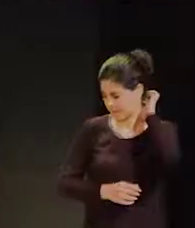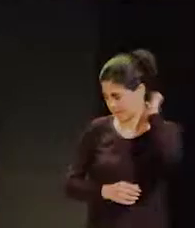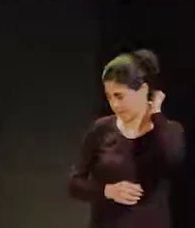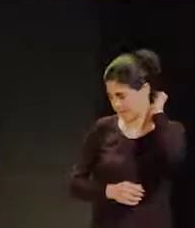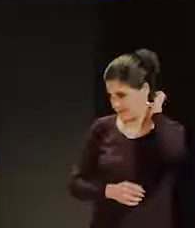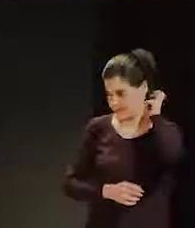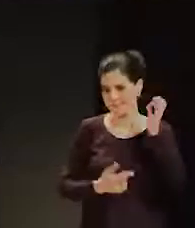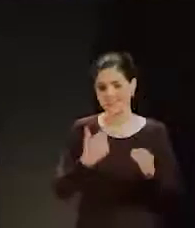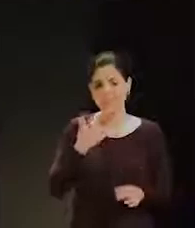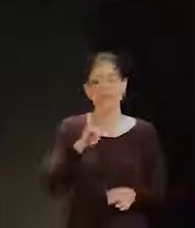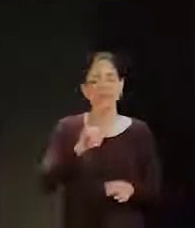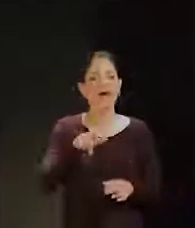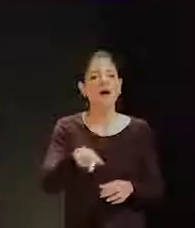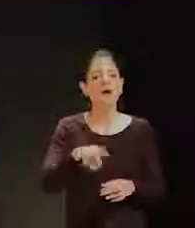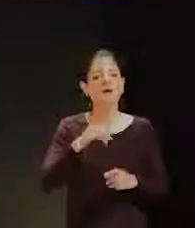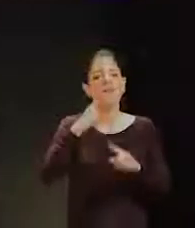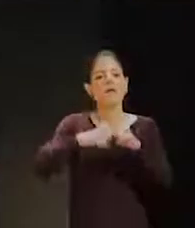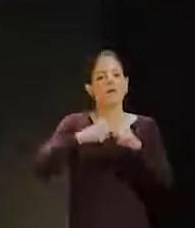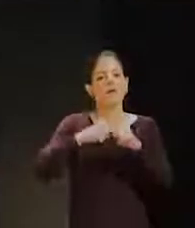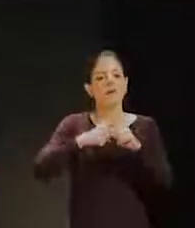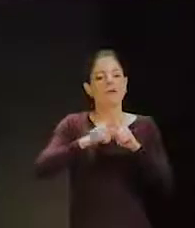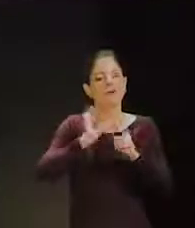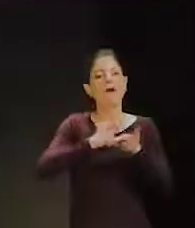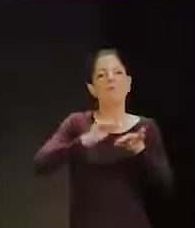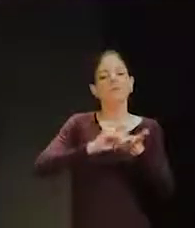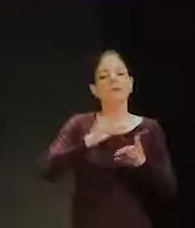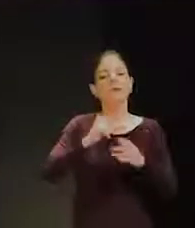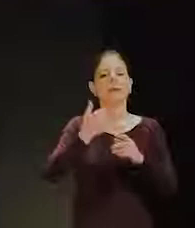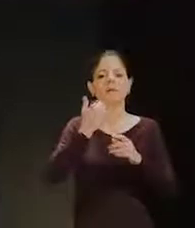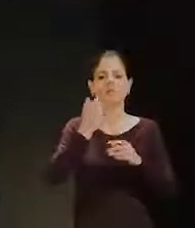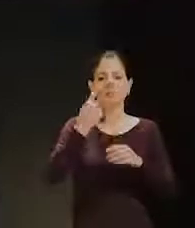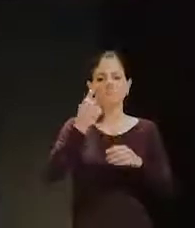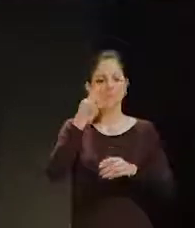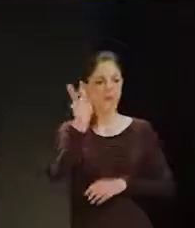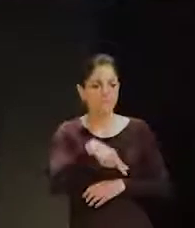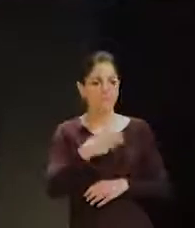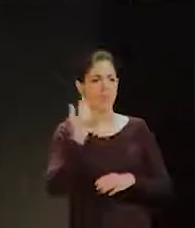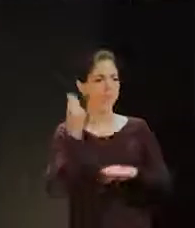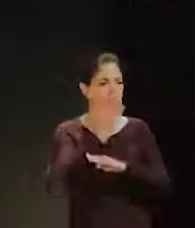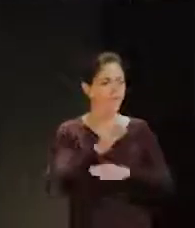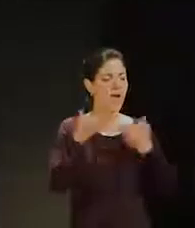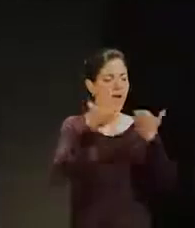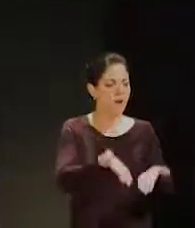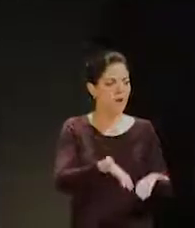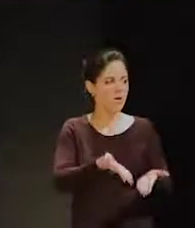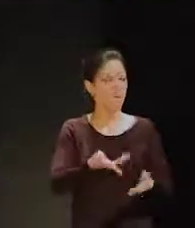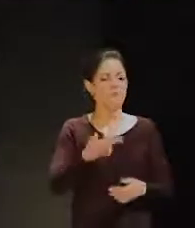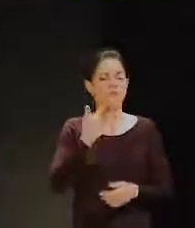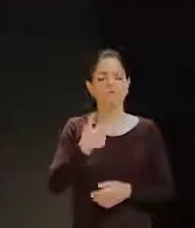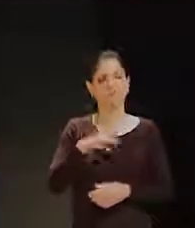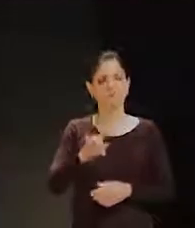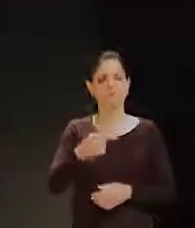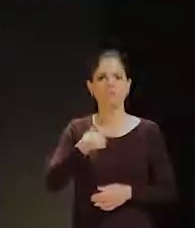¿Tienes aquí una... O sea, a nivel, digamos, administrativo, ¿tienes algún tipo de reconocimiento, de ayuda, de...?